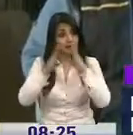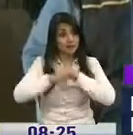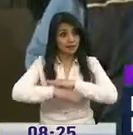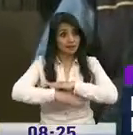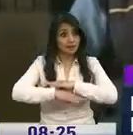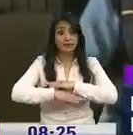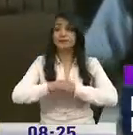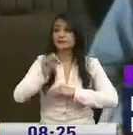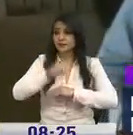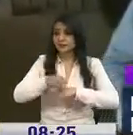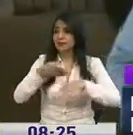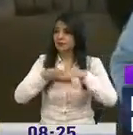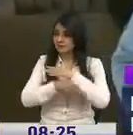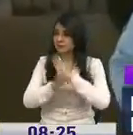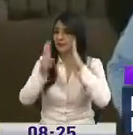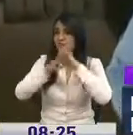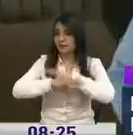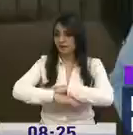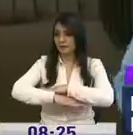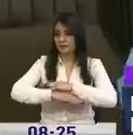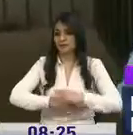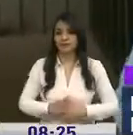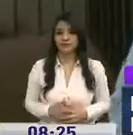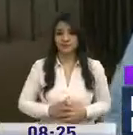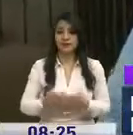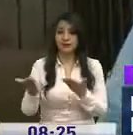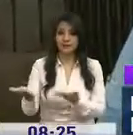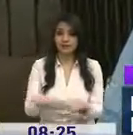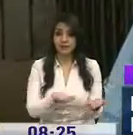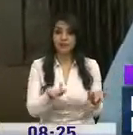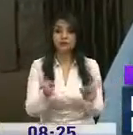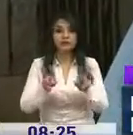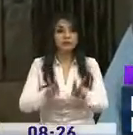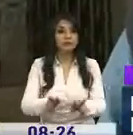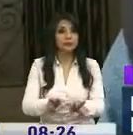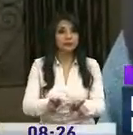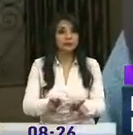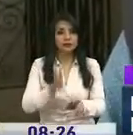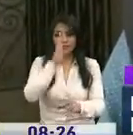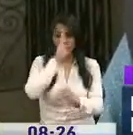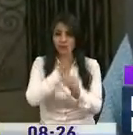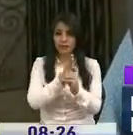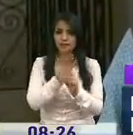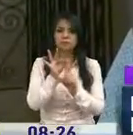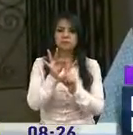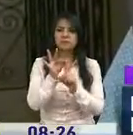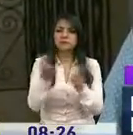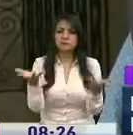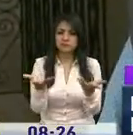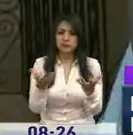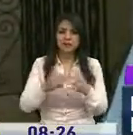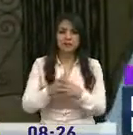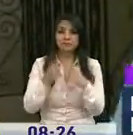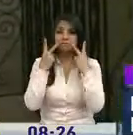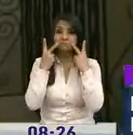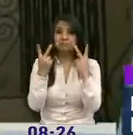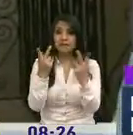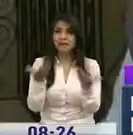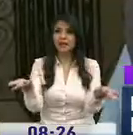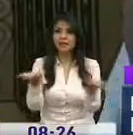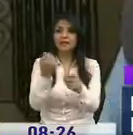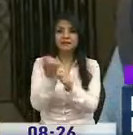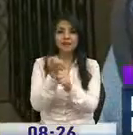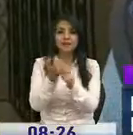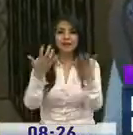gratuita. Exactamente, justamente este evento también tiene como objetivo principal ver el